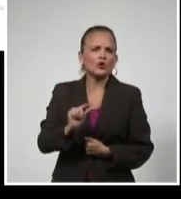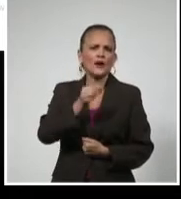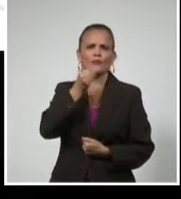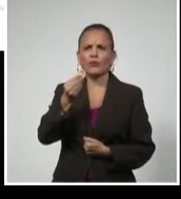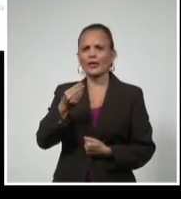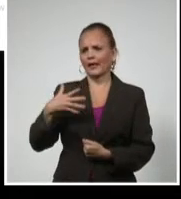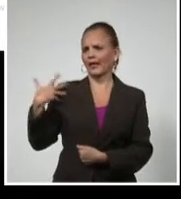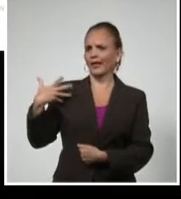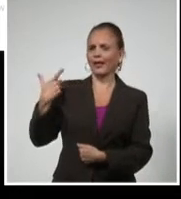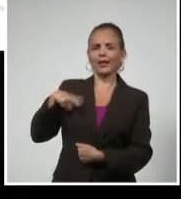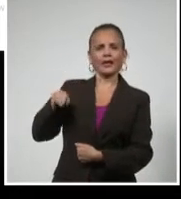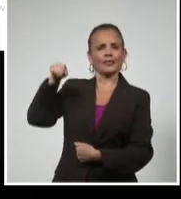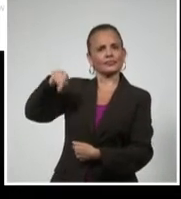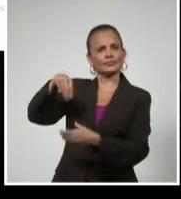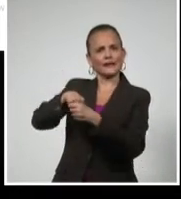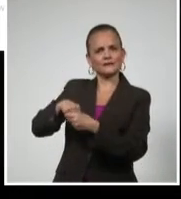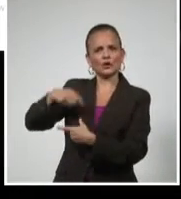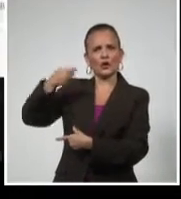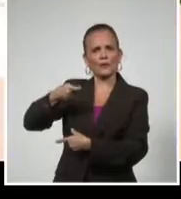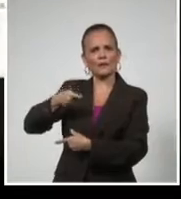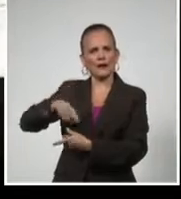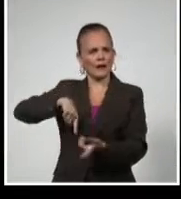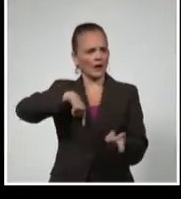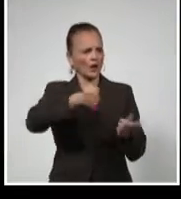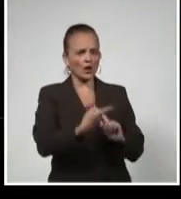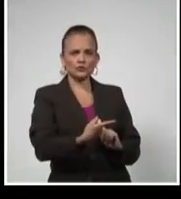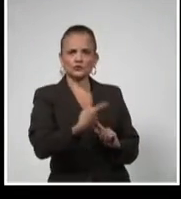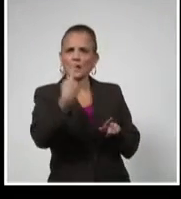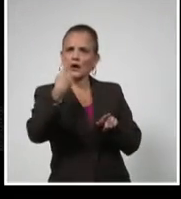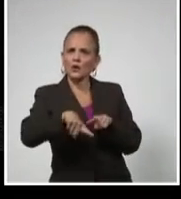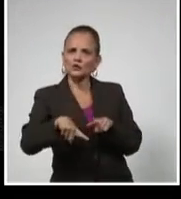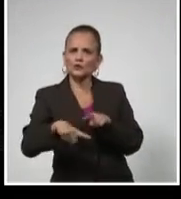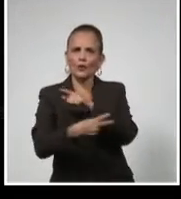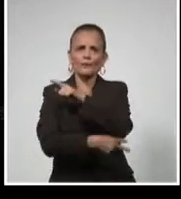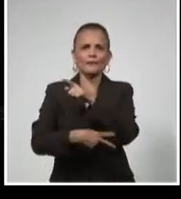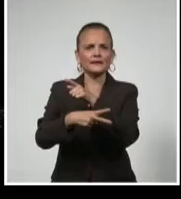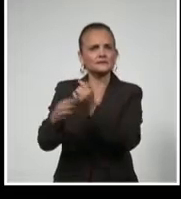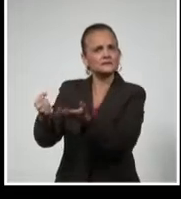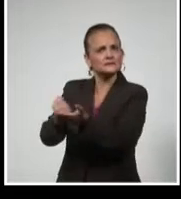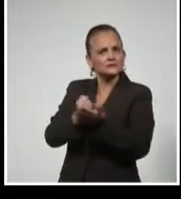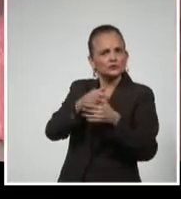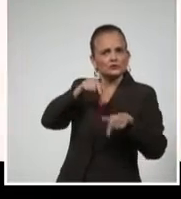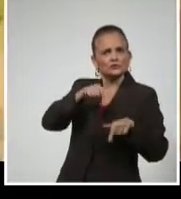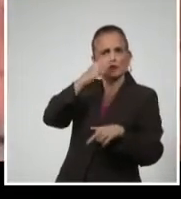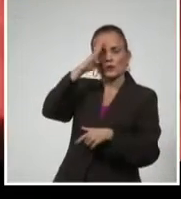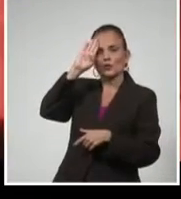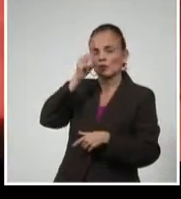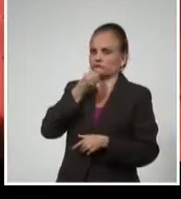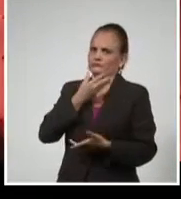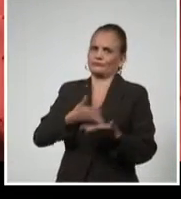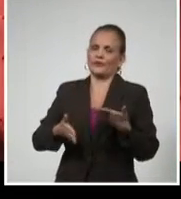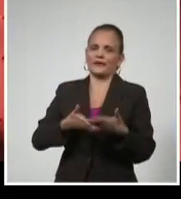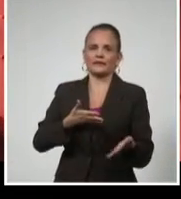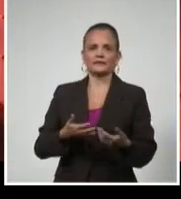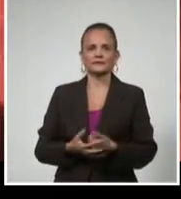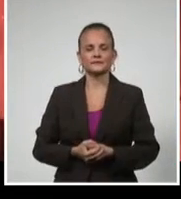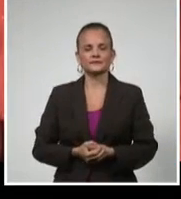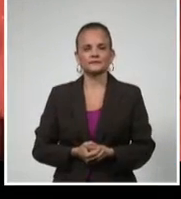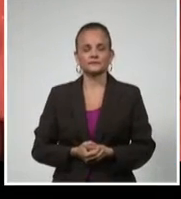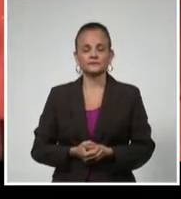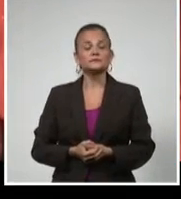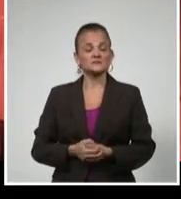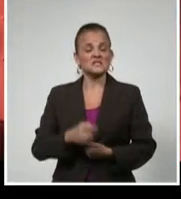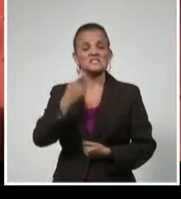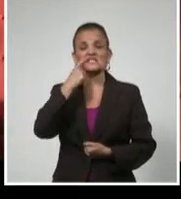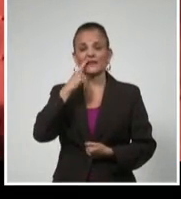corte norteamericana a una compañía de bienes robados, que eso ayude a la democracia. Todo lo contrario. Está bien diseñado. Este